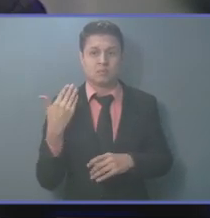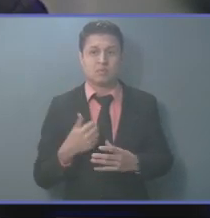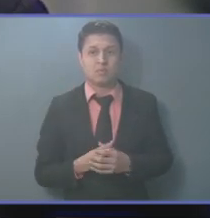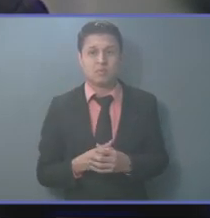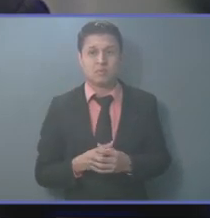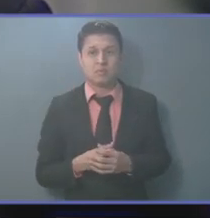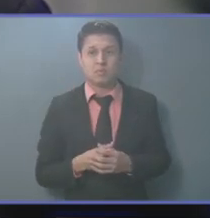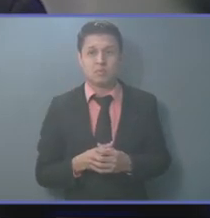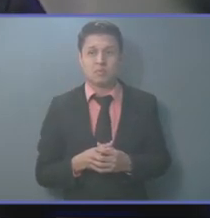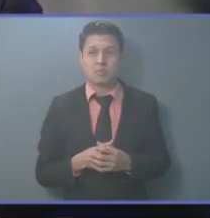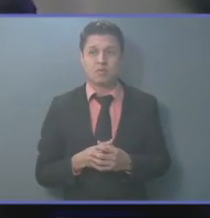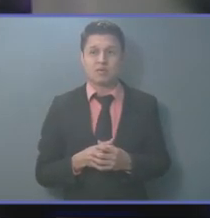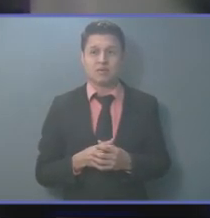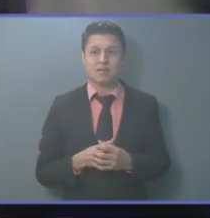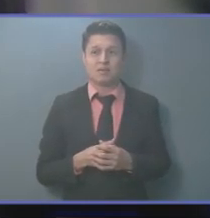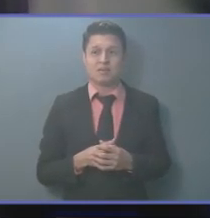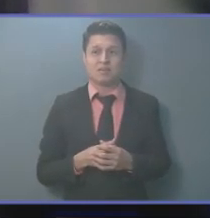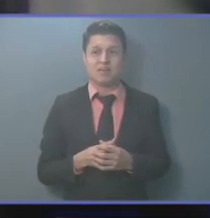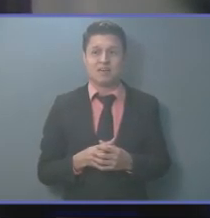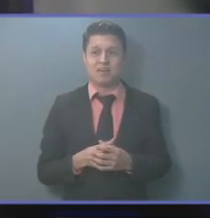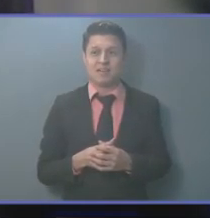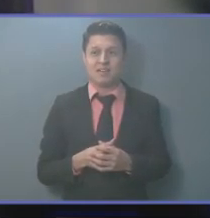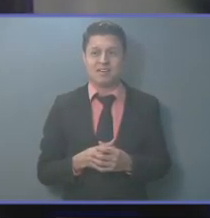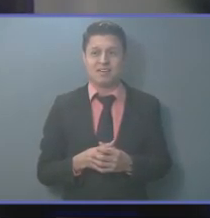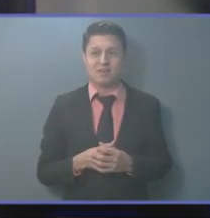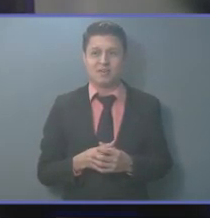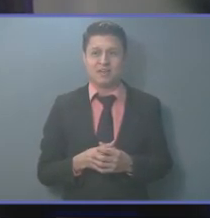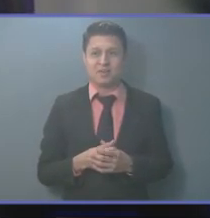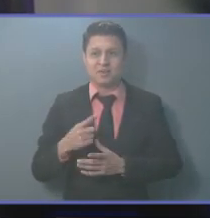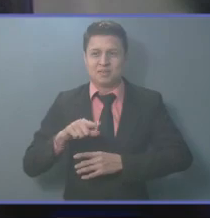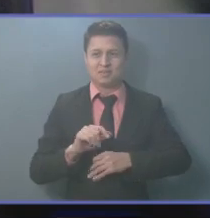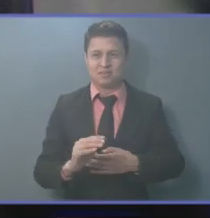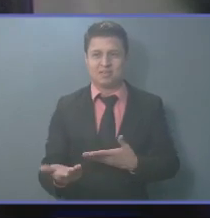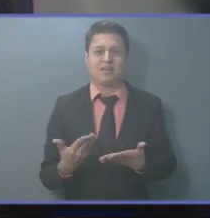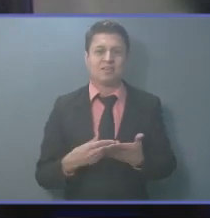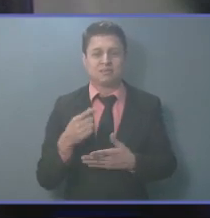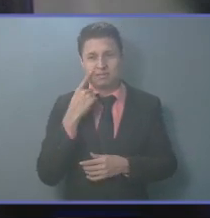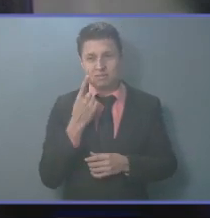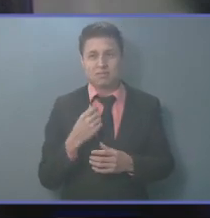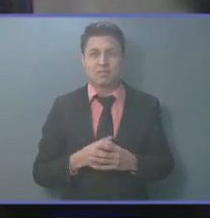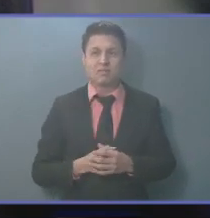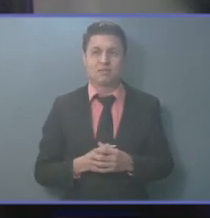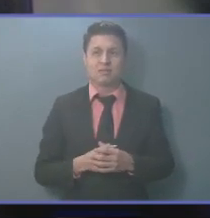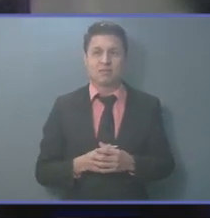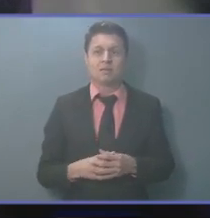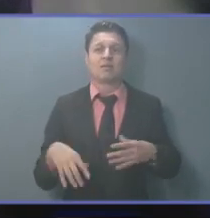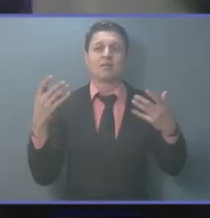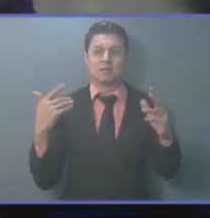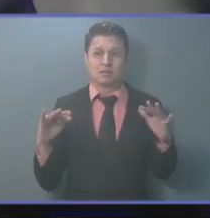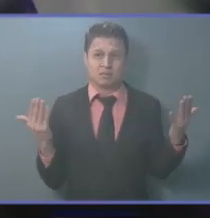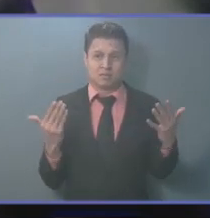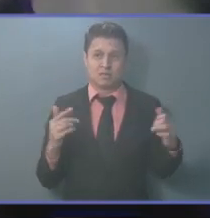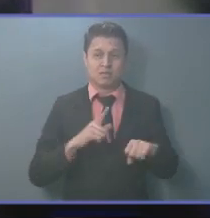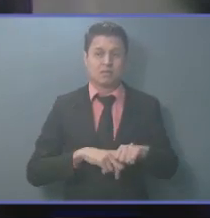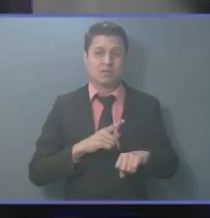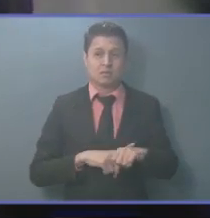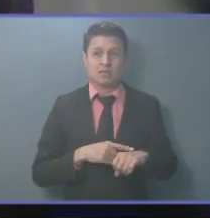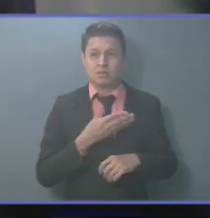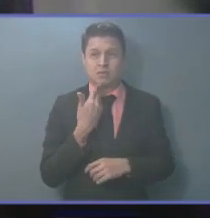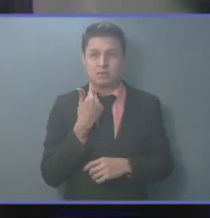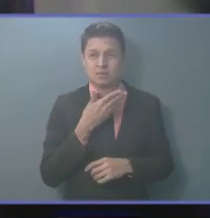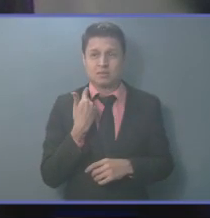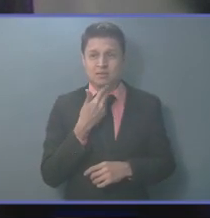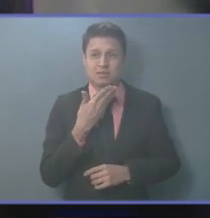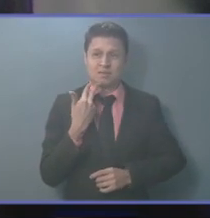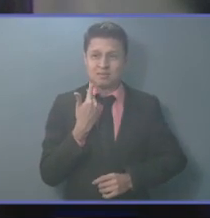el decreto 608 y sabía que había algo que nos estaba deteniendo